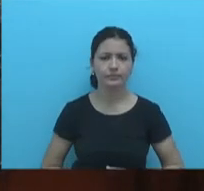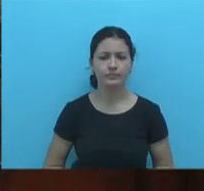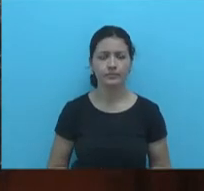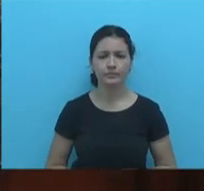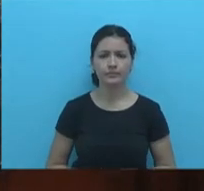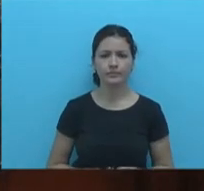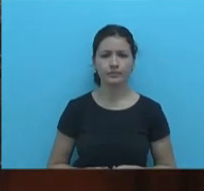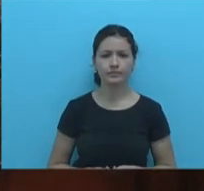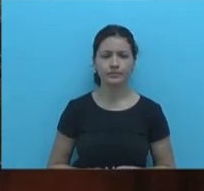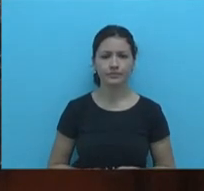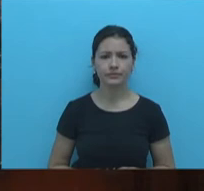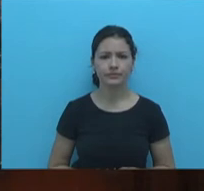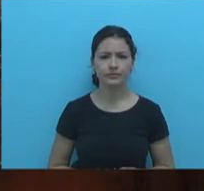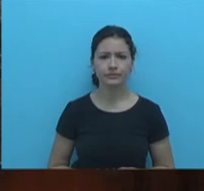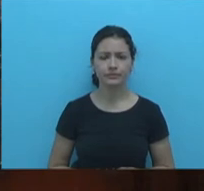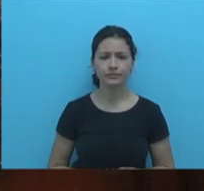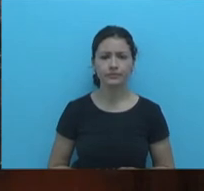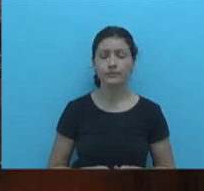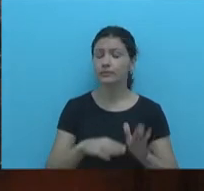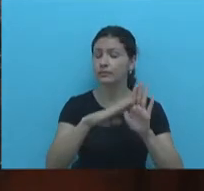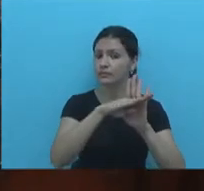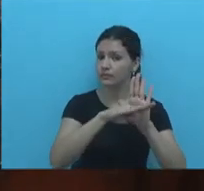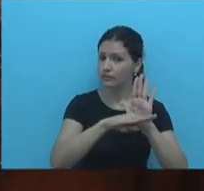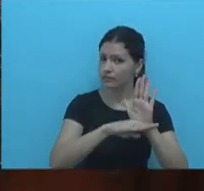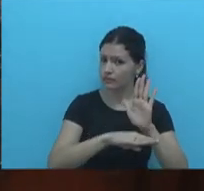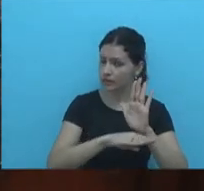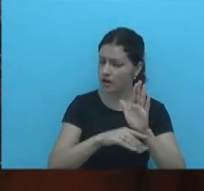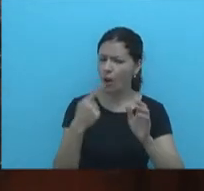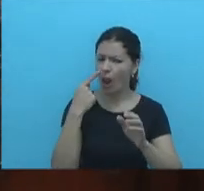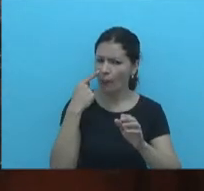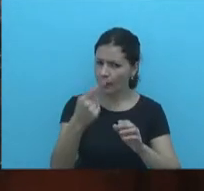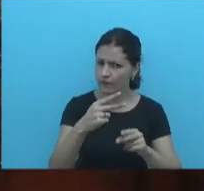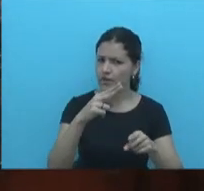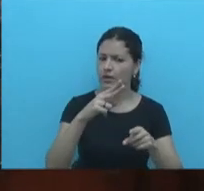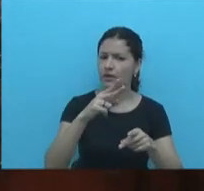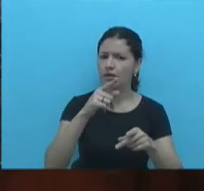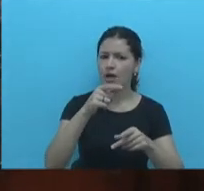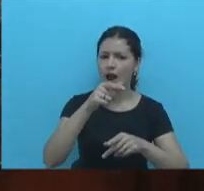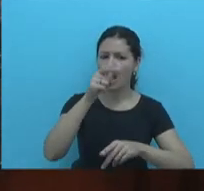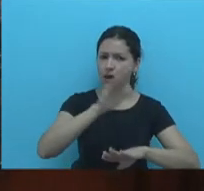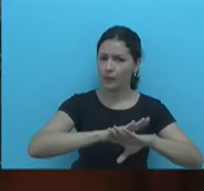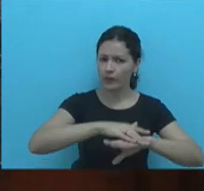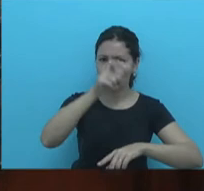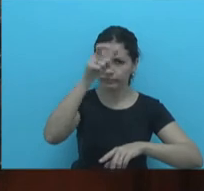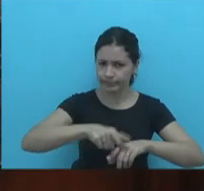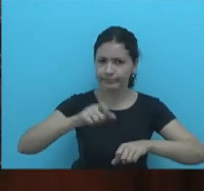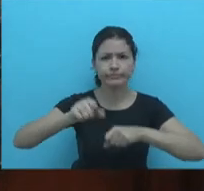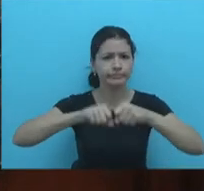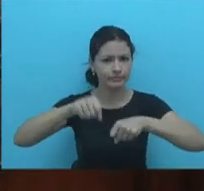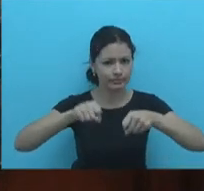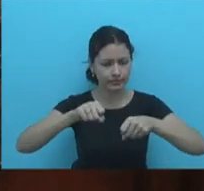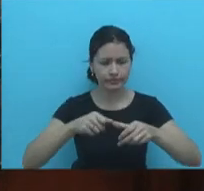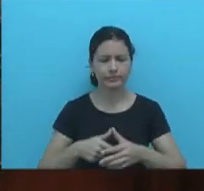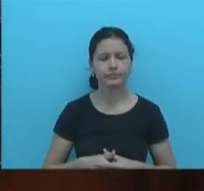6. Llevar un registro detallado que identifique plenamente a los conductores que resultaren del programa de sustitución. Artículo